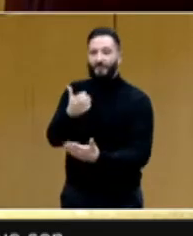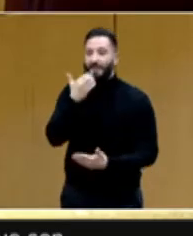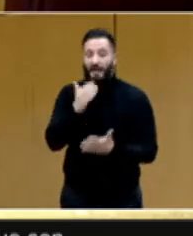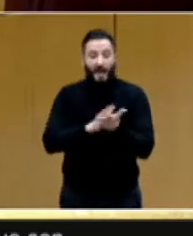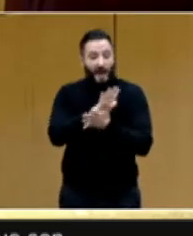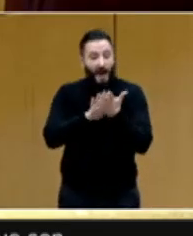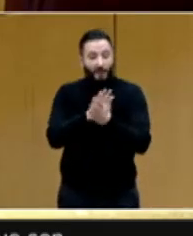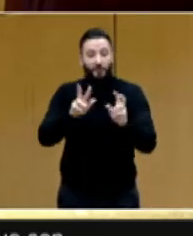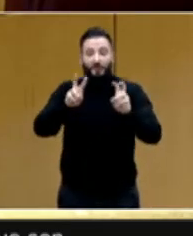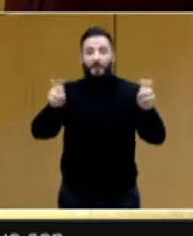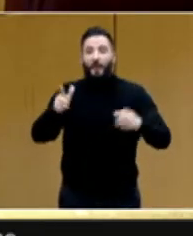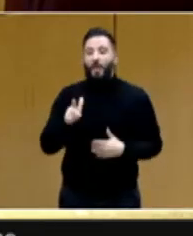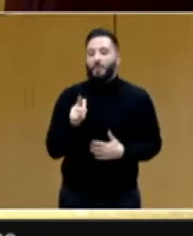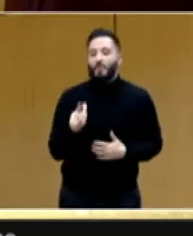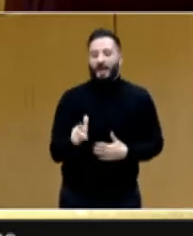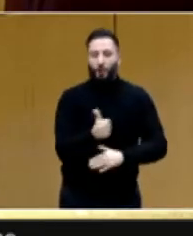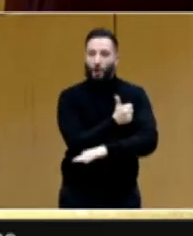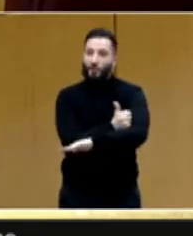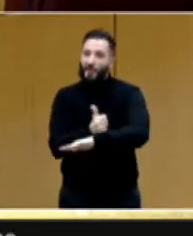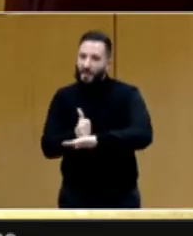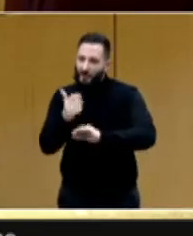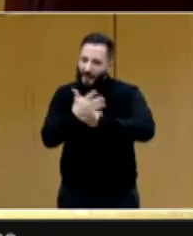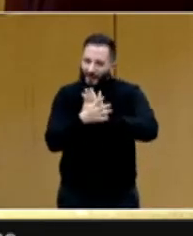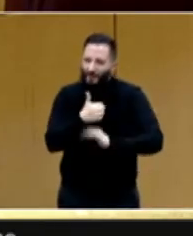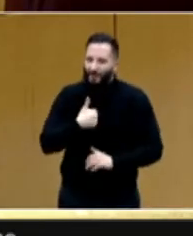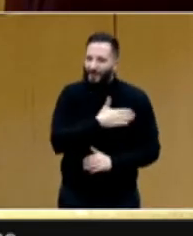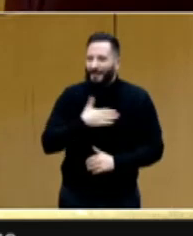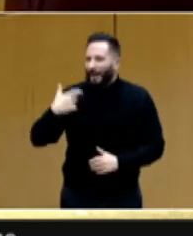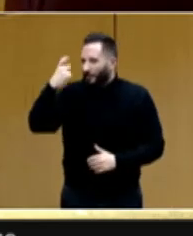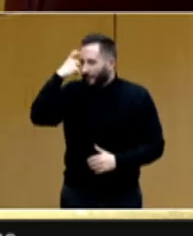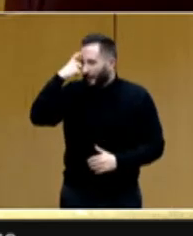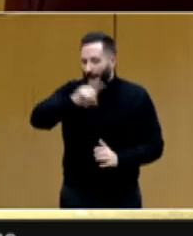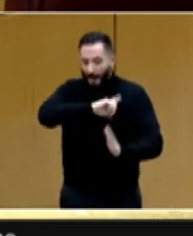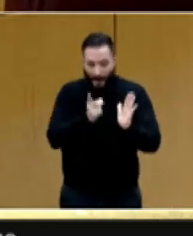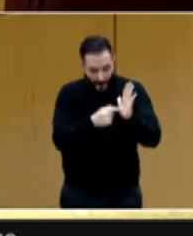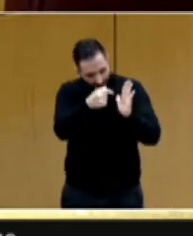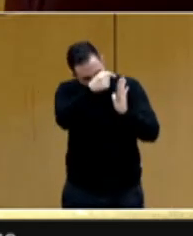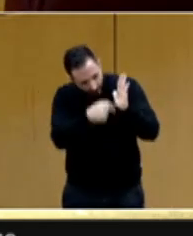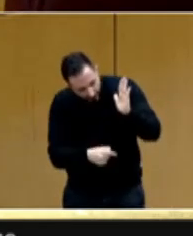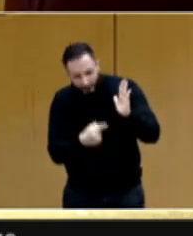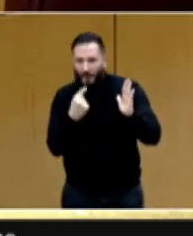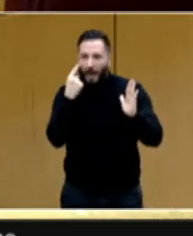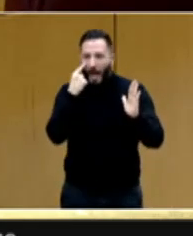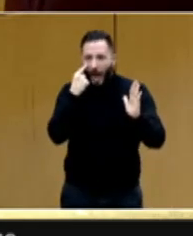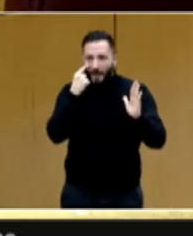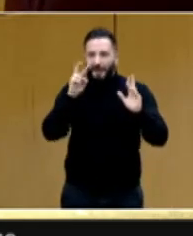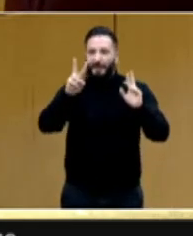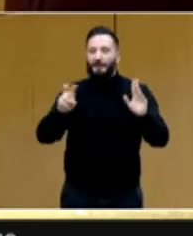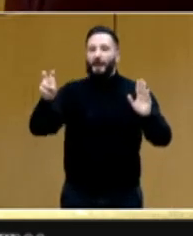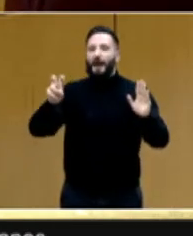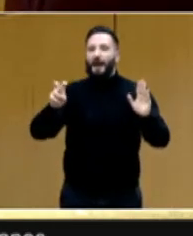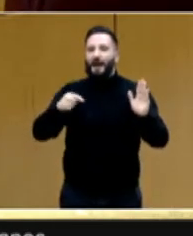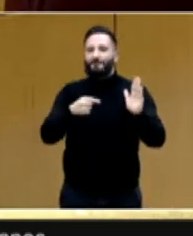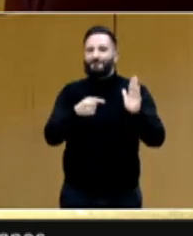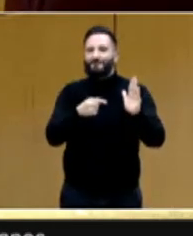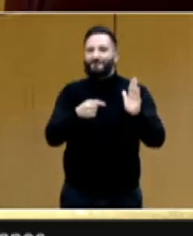de derechos de ciudadanos Quiero saber en la ley si Cómo se ha contemplado